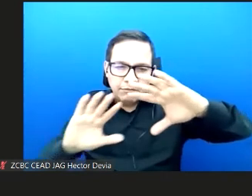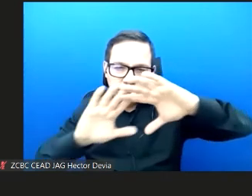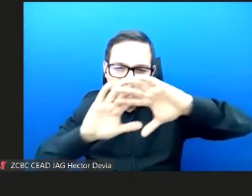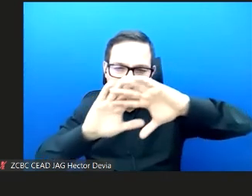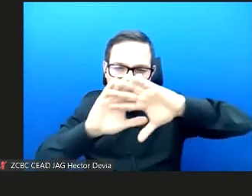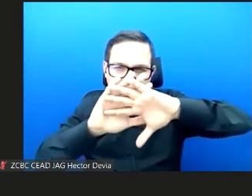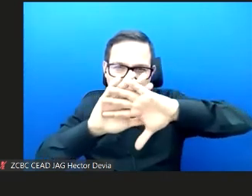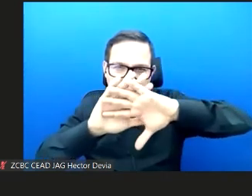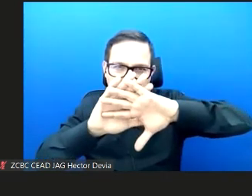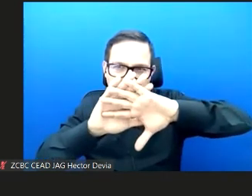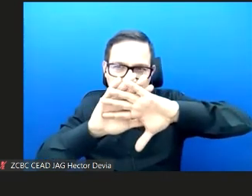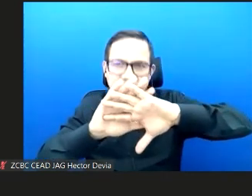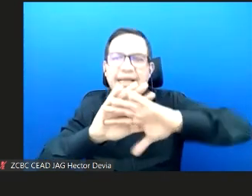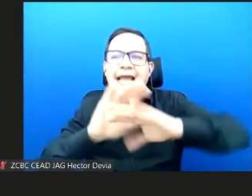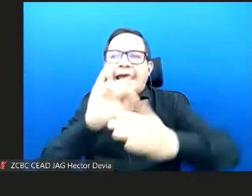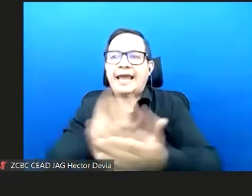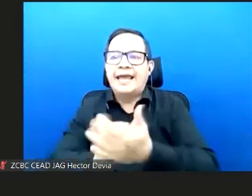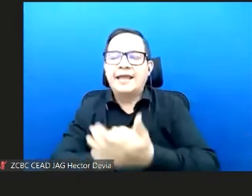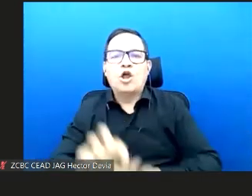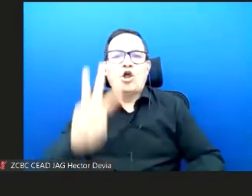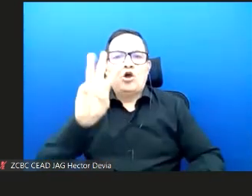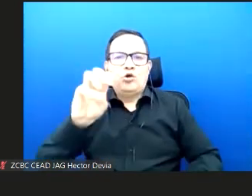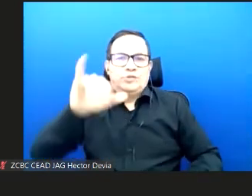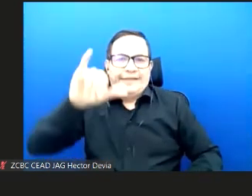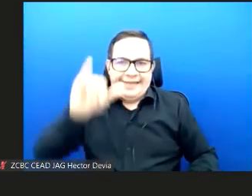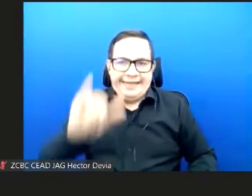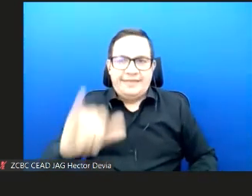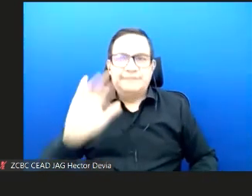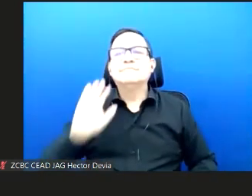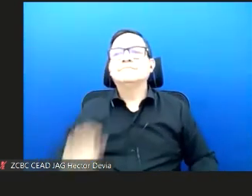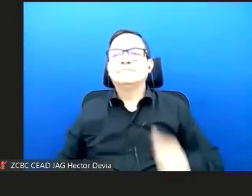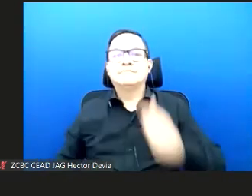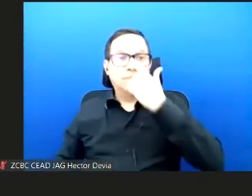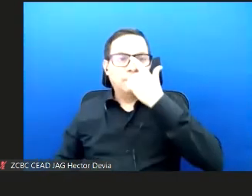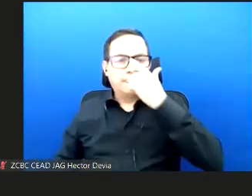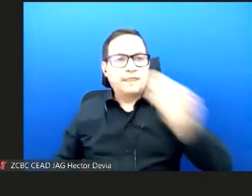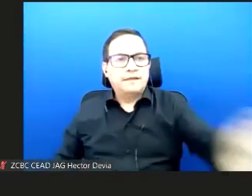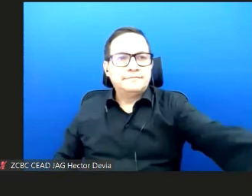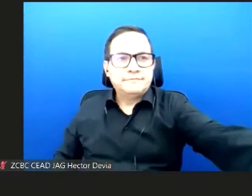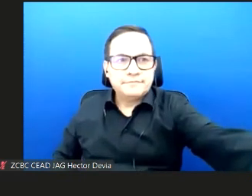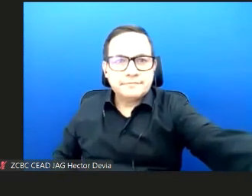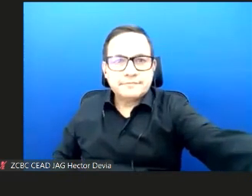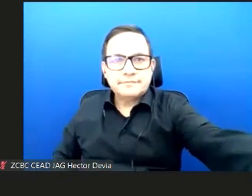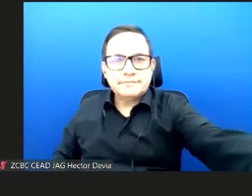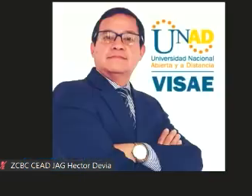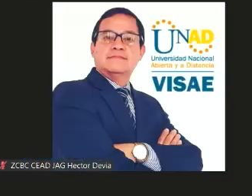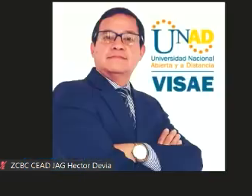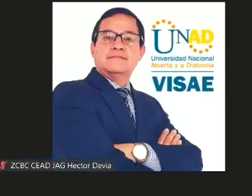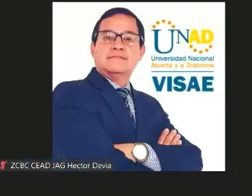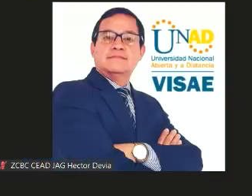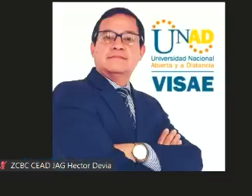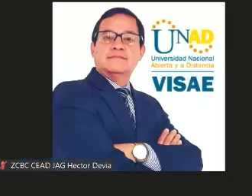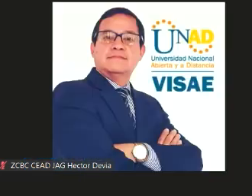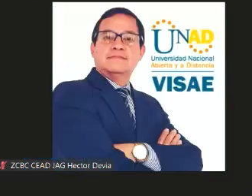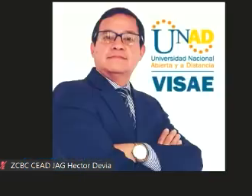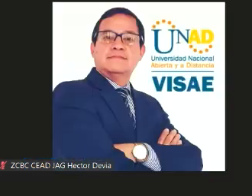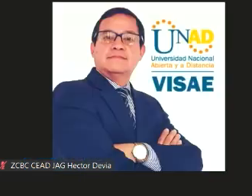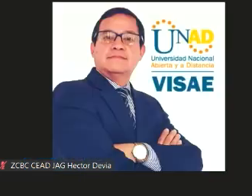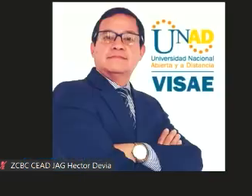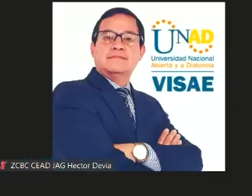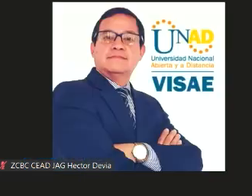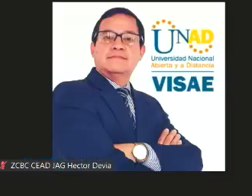8 ahí, ¿no es cierto? Ahí, ese es nuestro primer dato. Segundo dato que nos da, nos dice